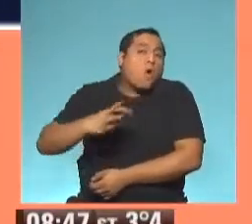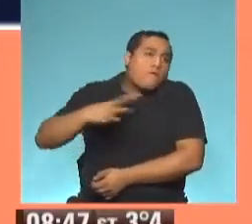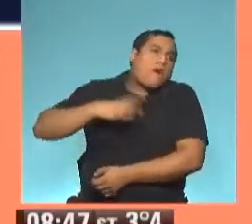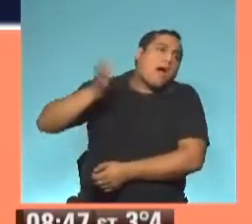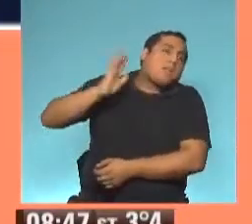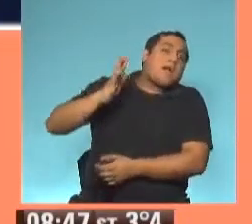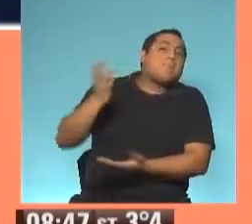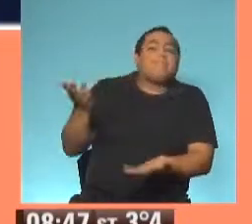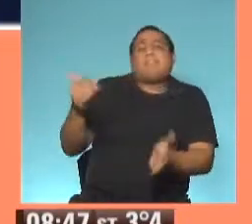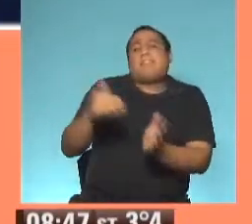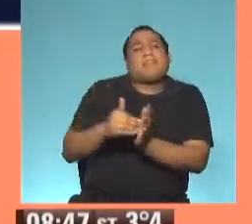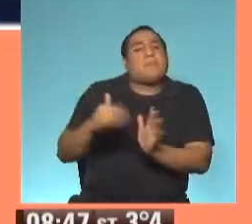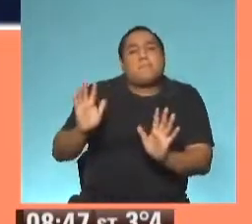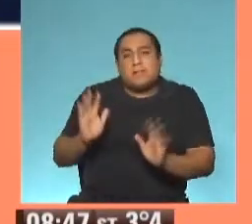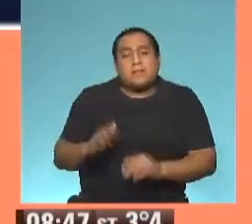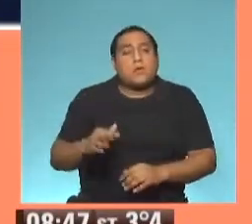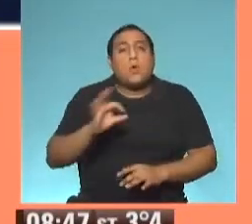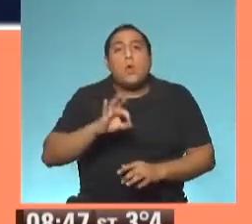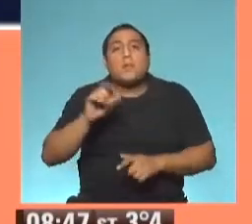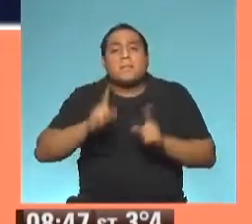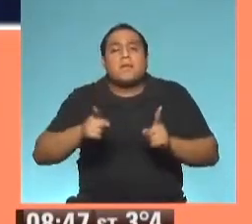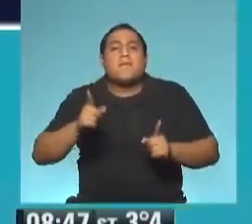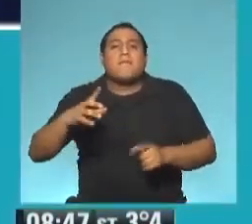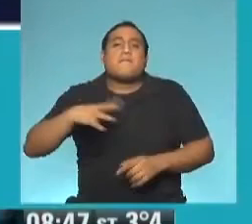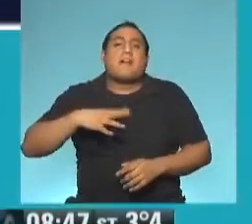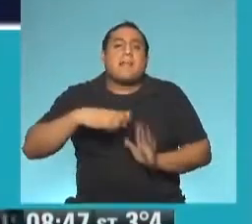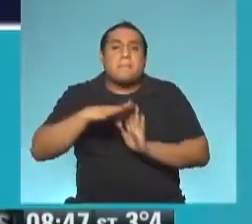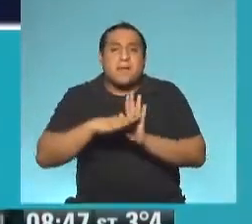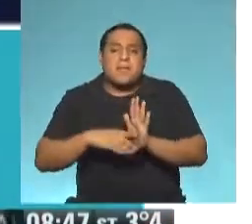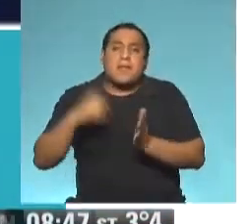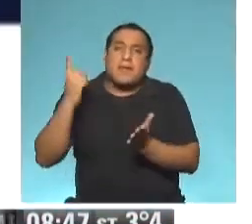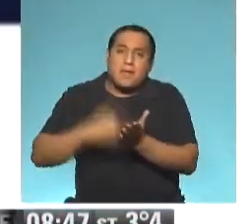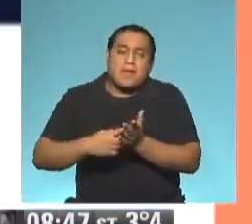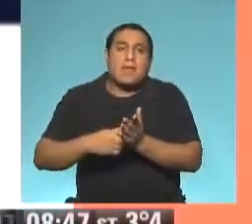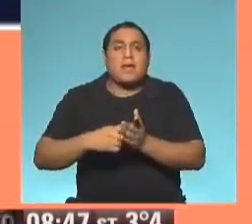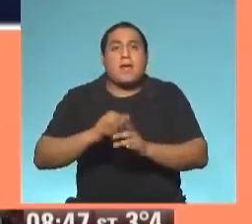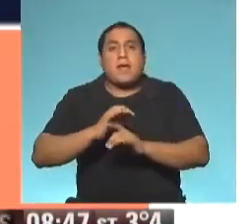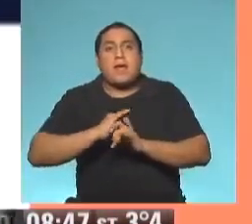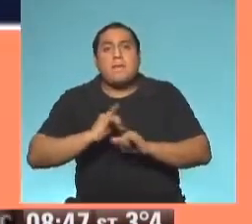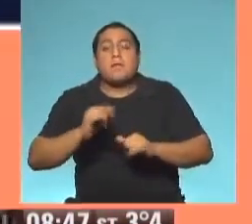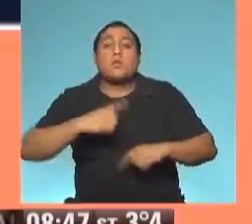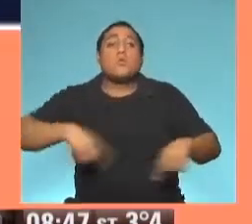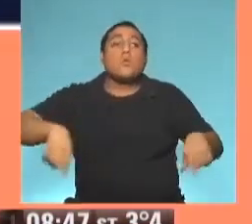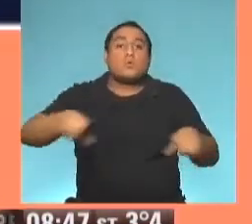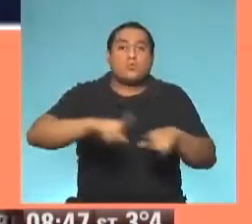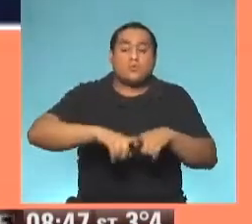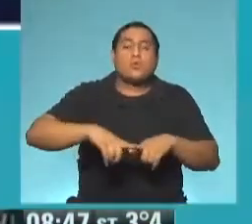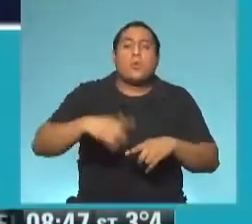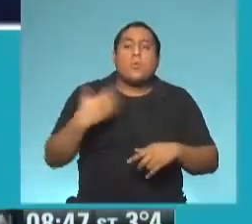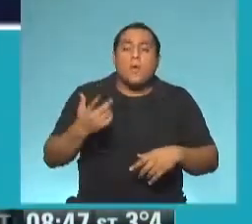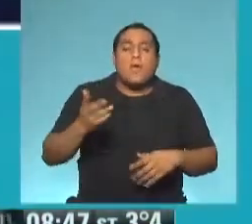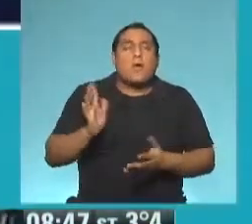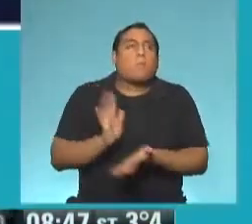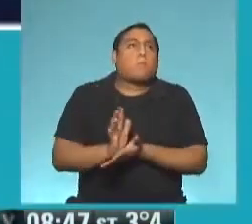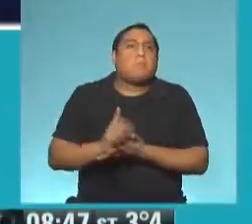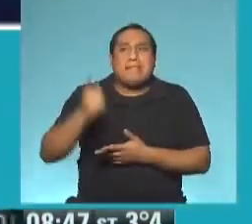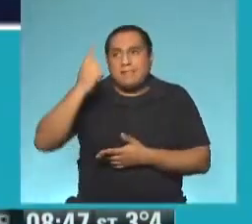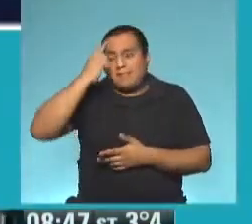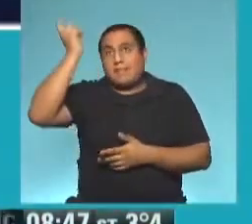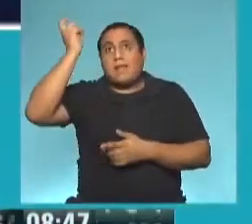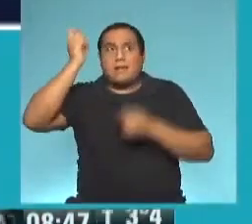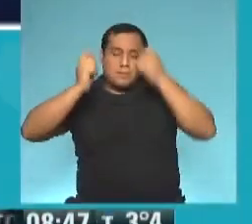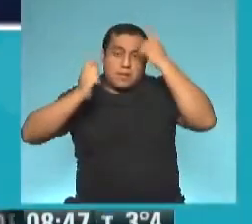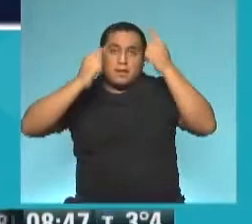medidas inteligentes que se tienen que ir tomando, que van a poner a prueba toda nuestra capacidad de creatividad para poder